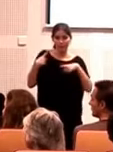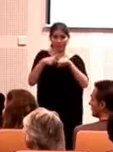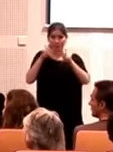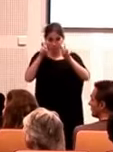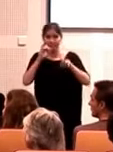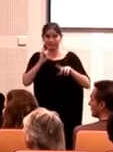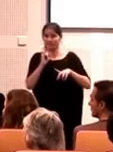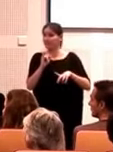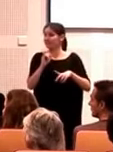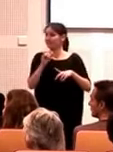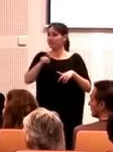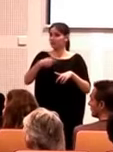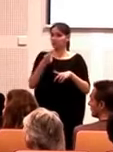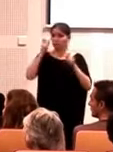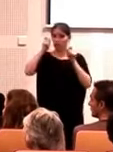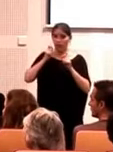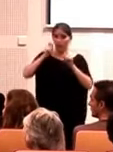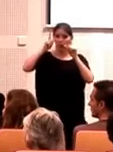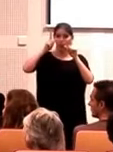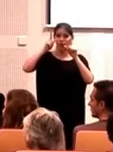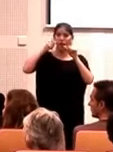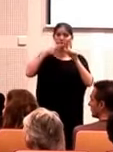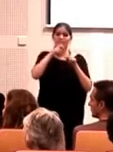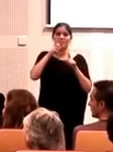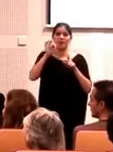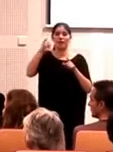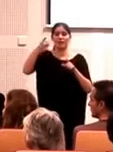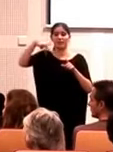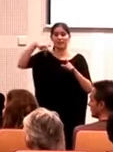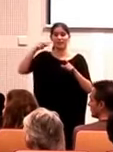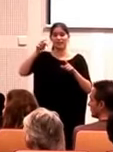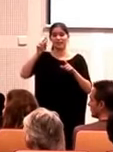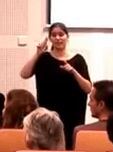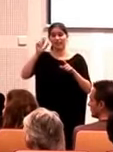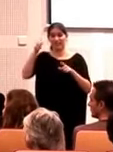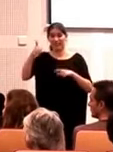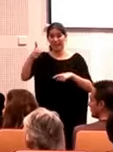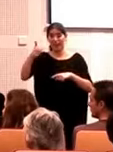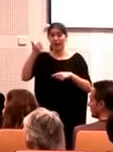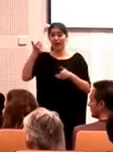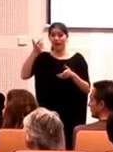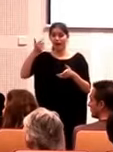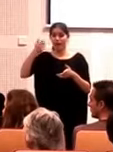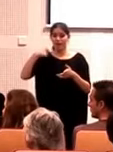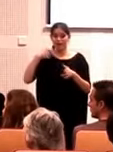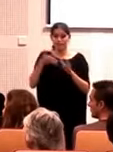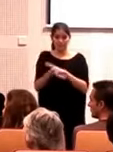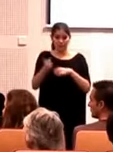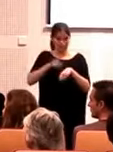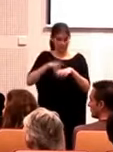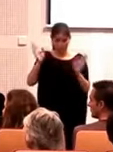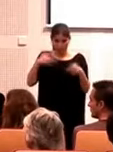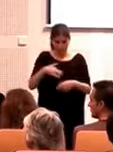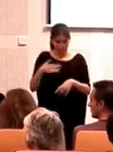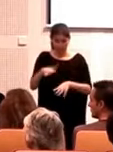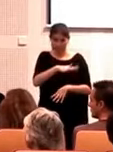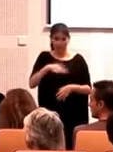esto luego descubrimos que era una cosa llamada tantra y que tiene que ver pues con el no hay tiempo, no hay espacio, no hay